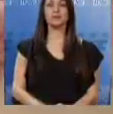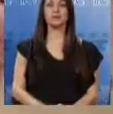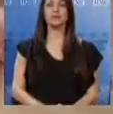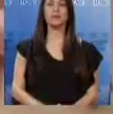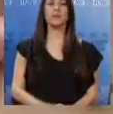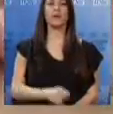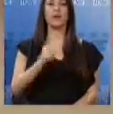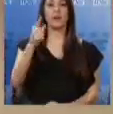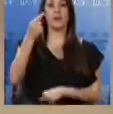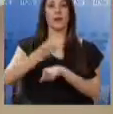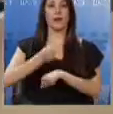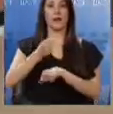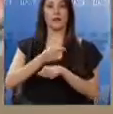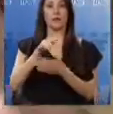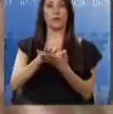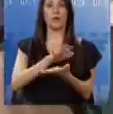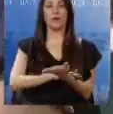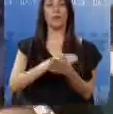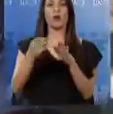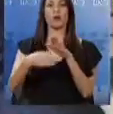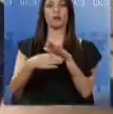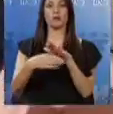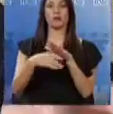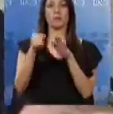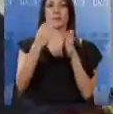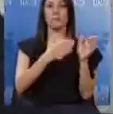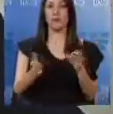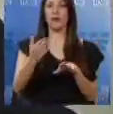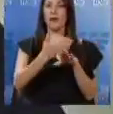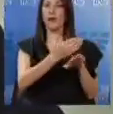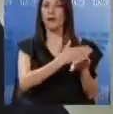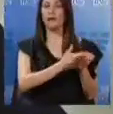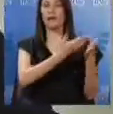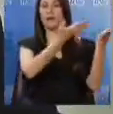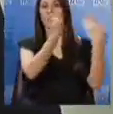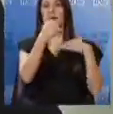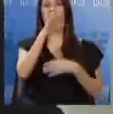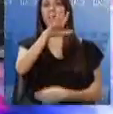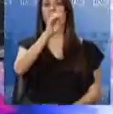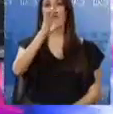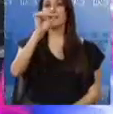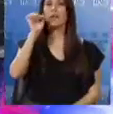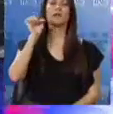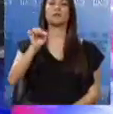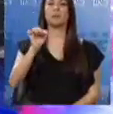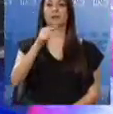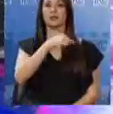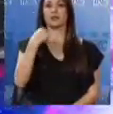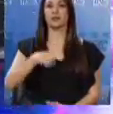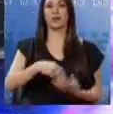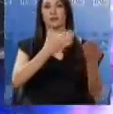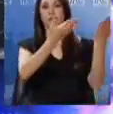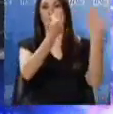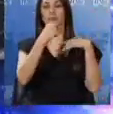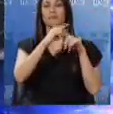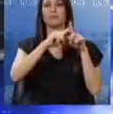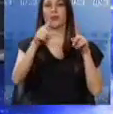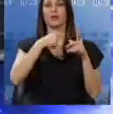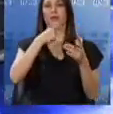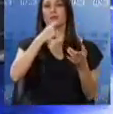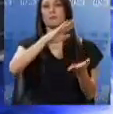33,000 cocinas. Según el gerente del programa de cocción eficiente, el plan inicial era importar 500,000 cocinas de inducción de la China. Sin embargo, se suspendieron